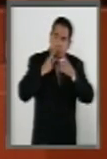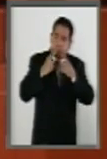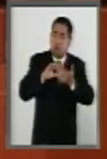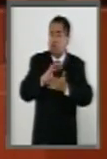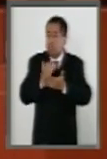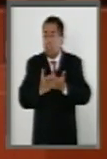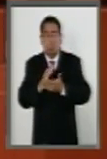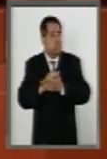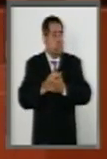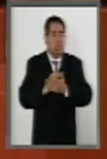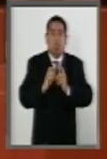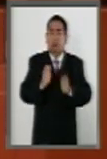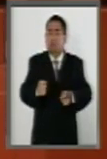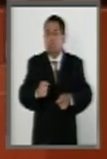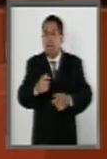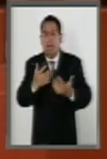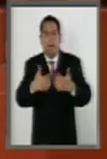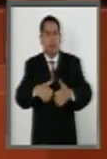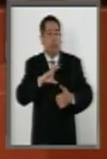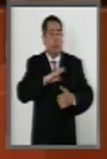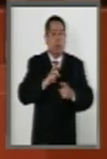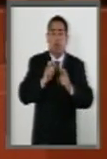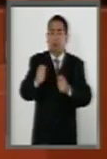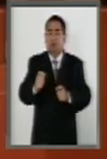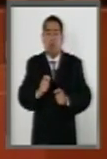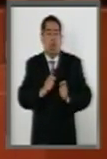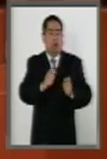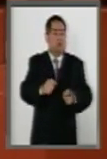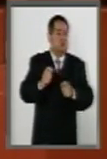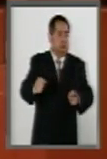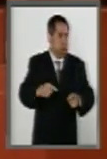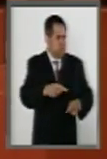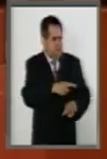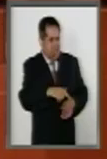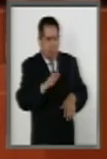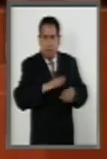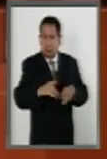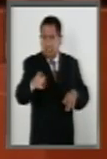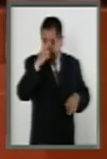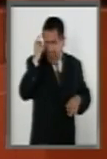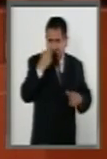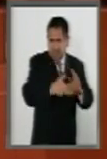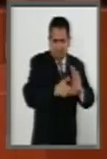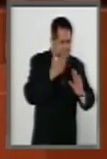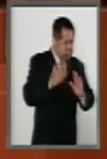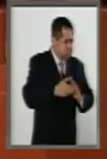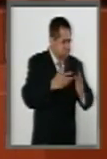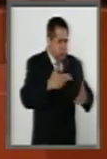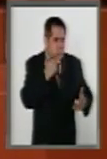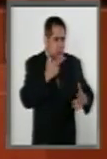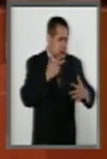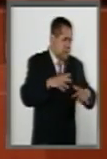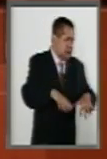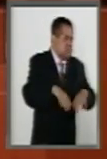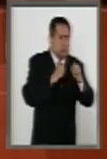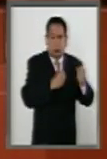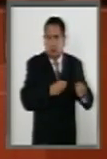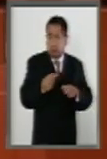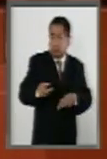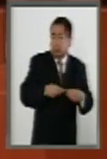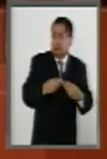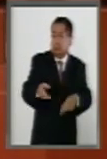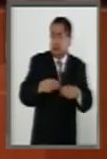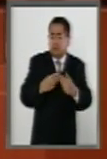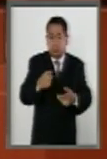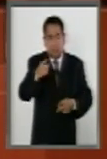para entregar a empresas privadas campos de fácil exploración y explotación en condiciones muy favorables